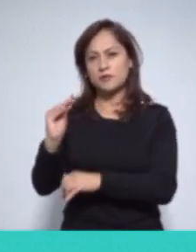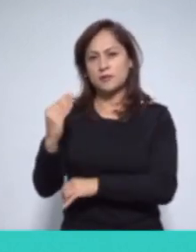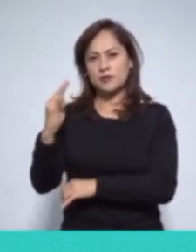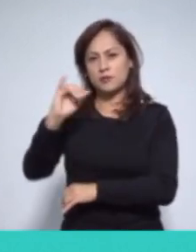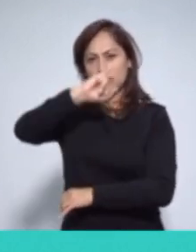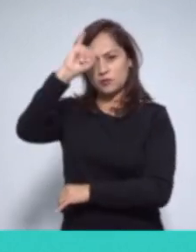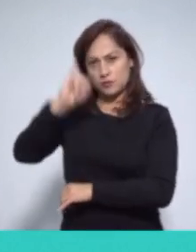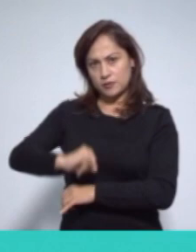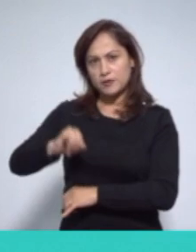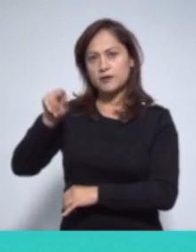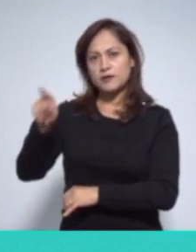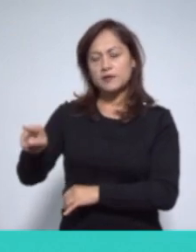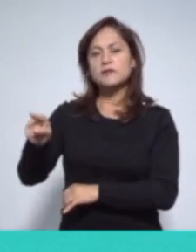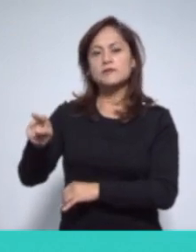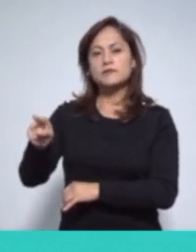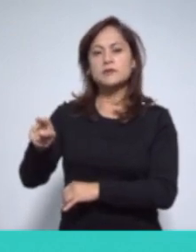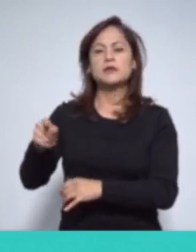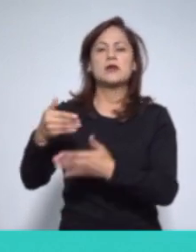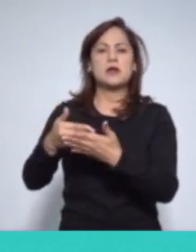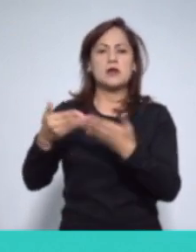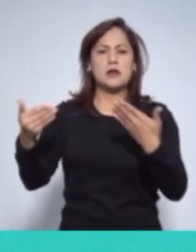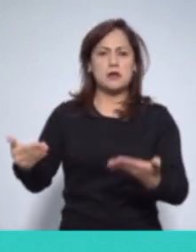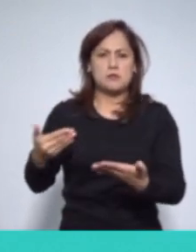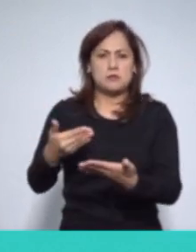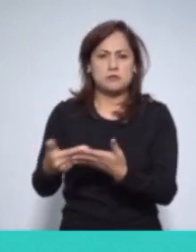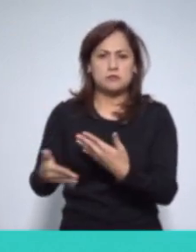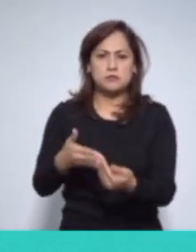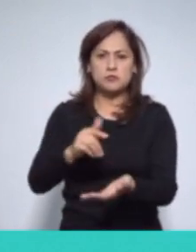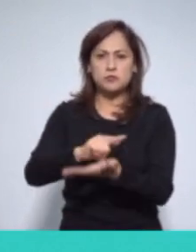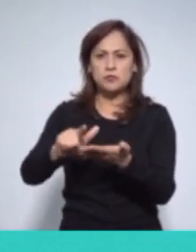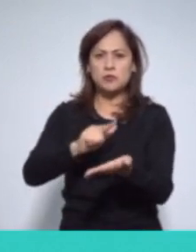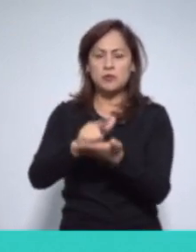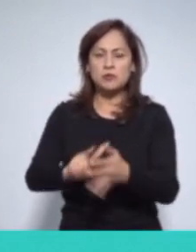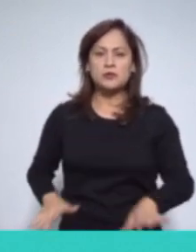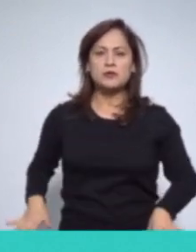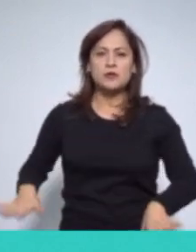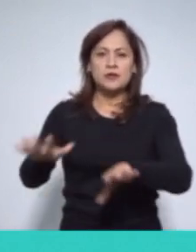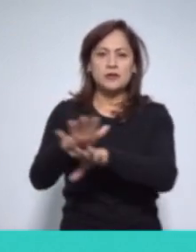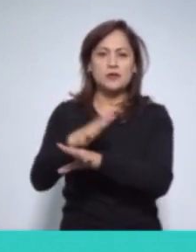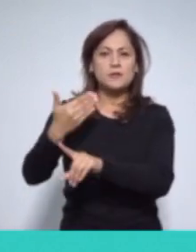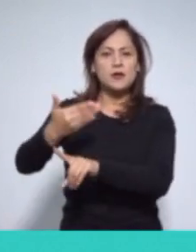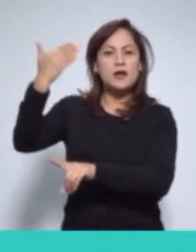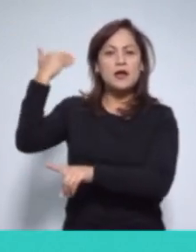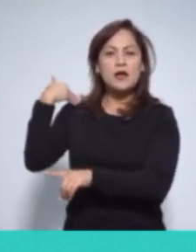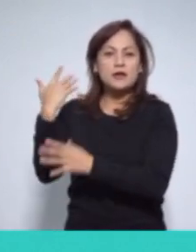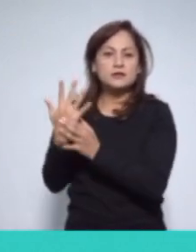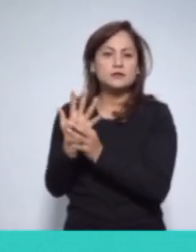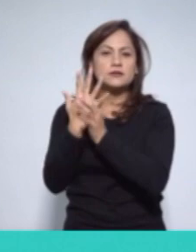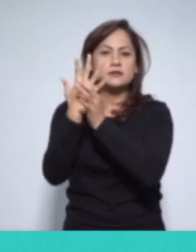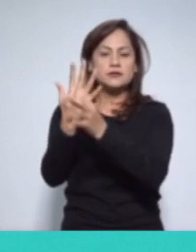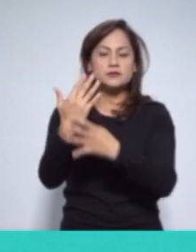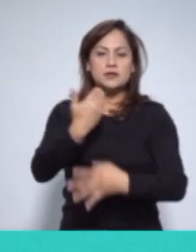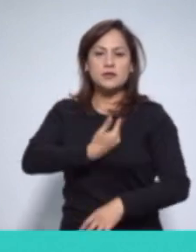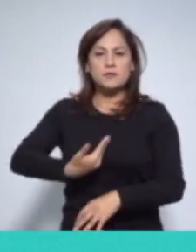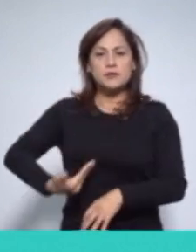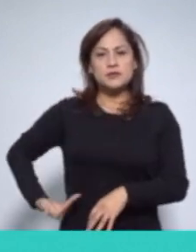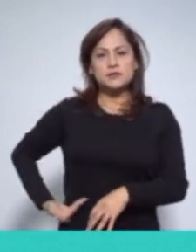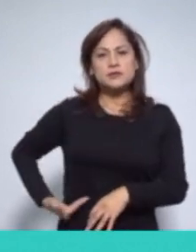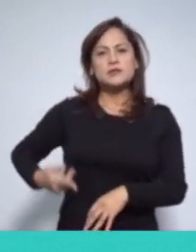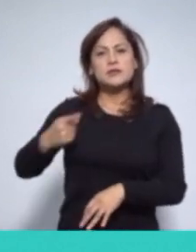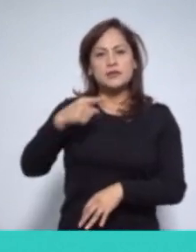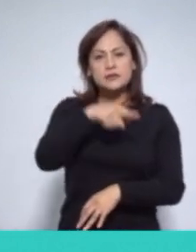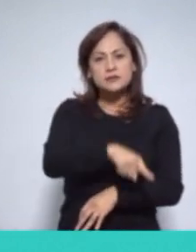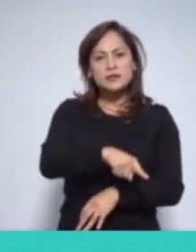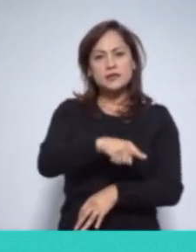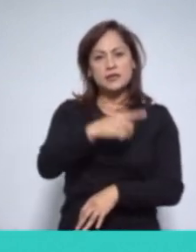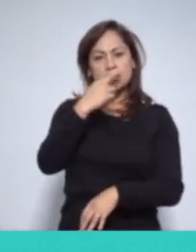1994, se analizó la normativa aplicable en aquel momento, la cual establecía que el presidente de la República era el encargado de nombrar